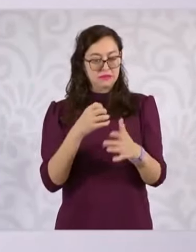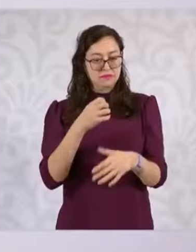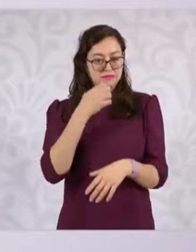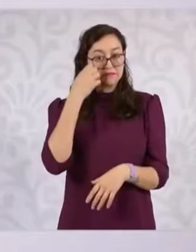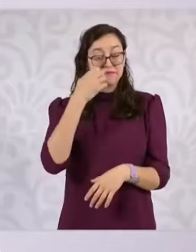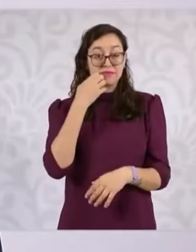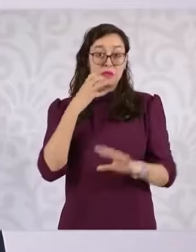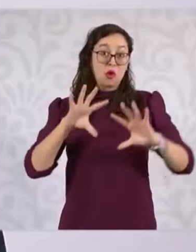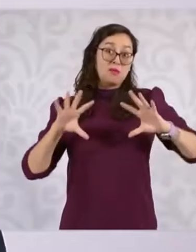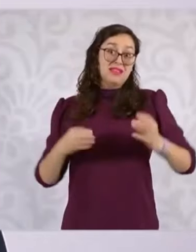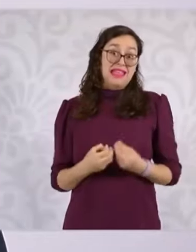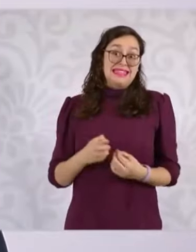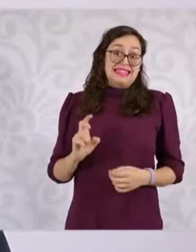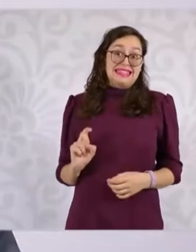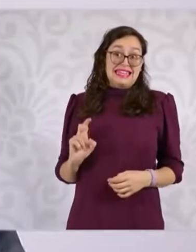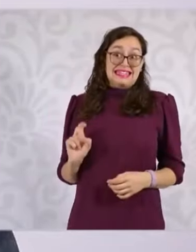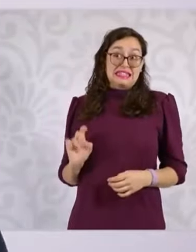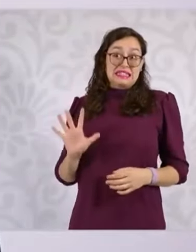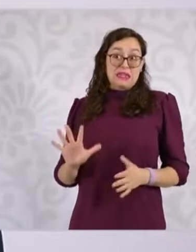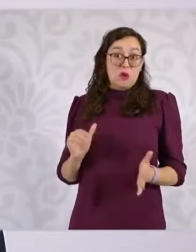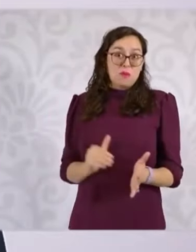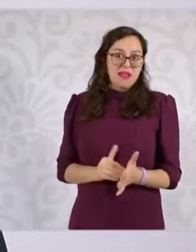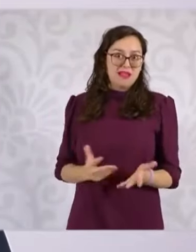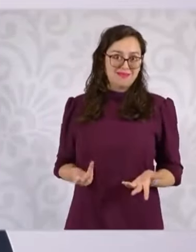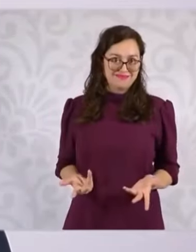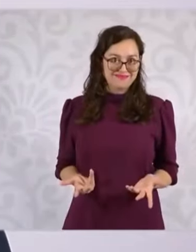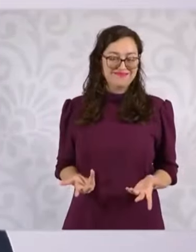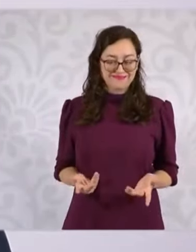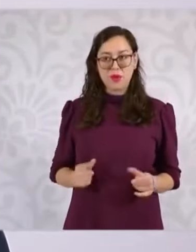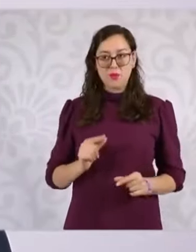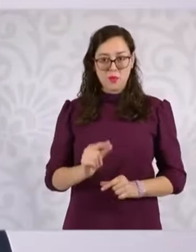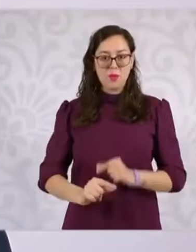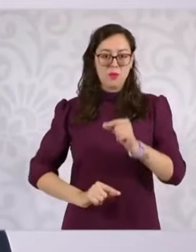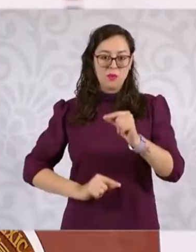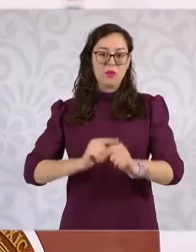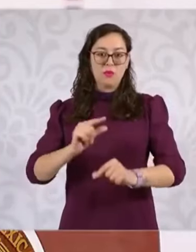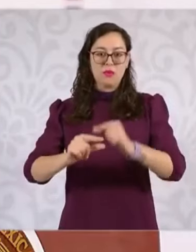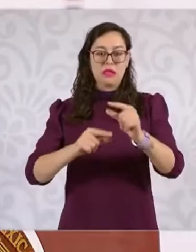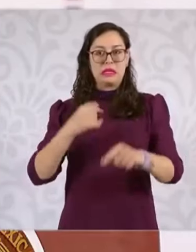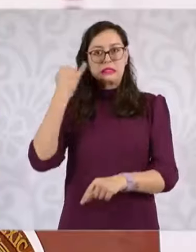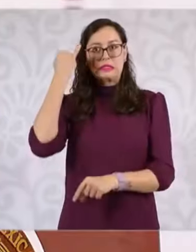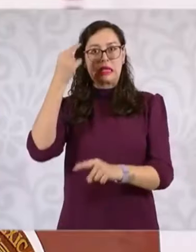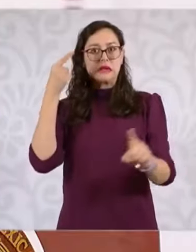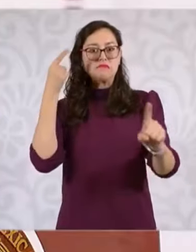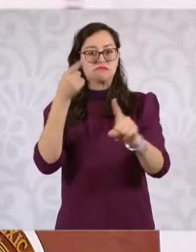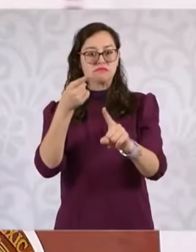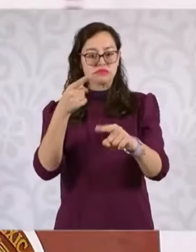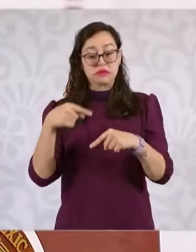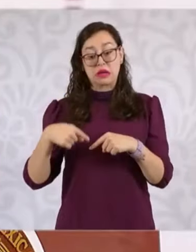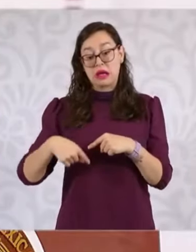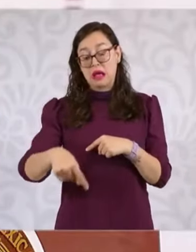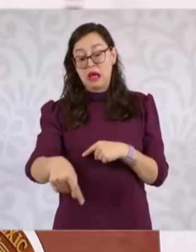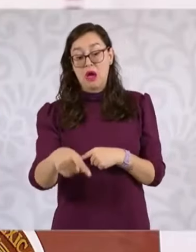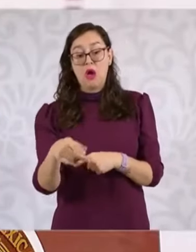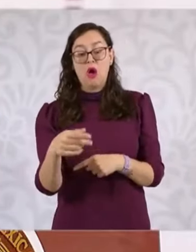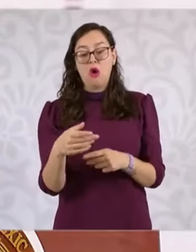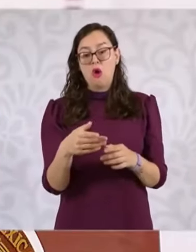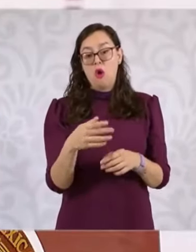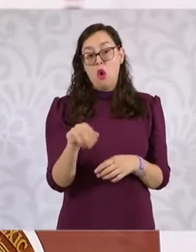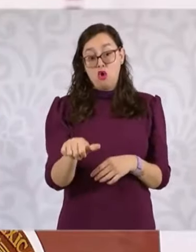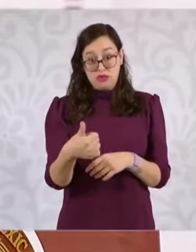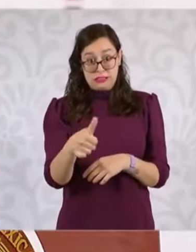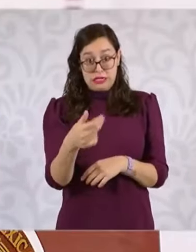mil. La idea es que vayamos a todas las secundarias públicas de aquí al 11 de noviembre,